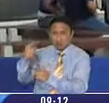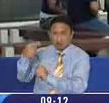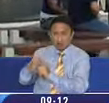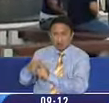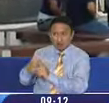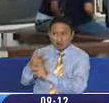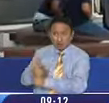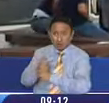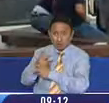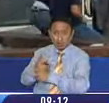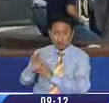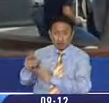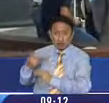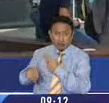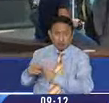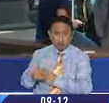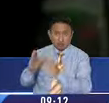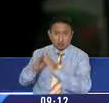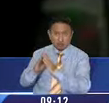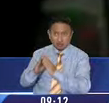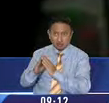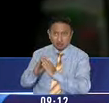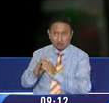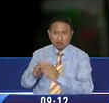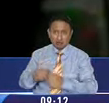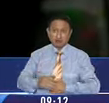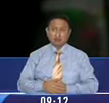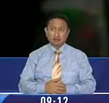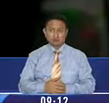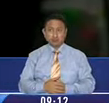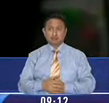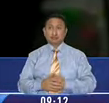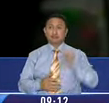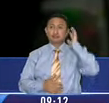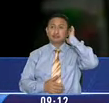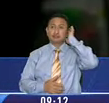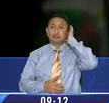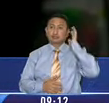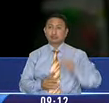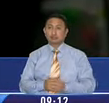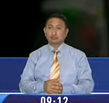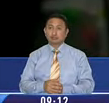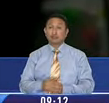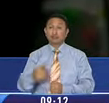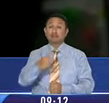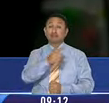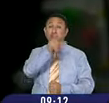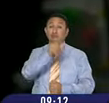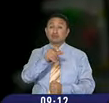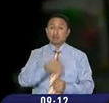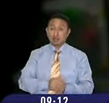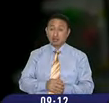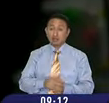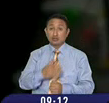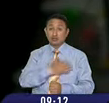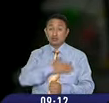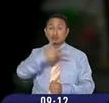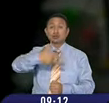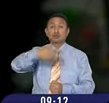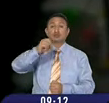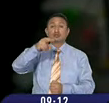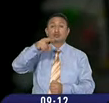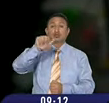de protegerles del negocio o la casa. Así como todo lo que está pagando es a nosotros, los que somos los primeros,